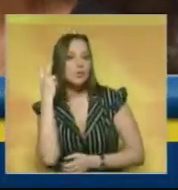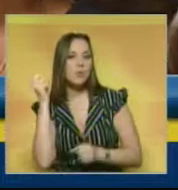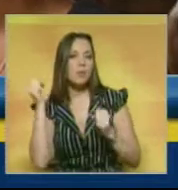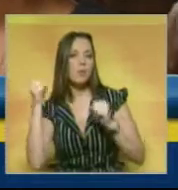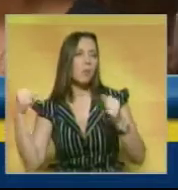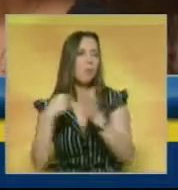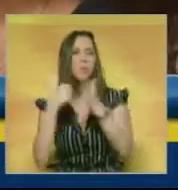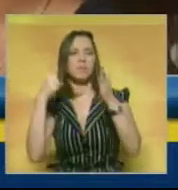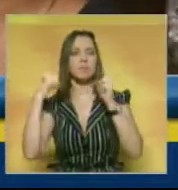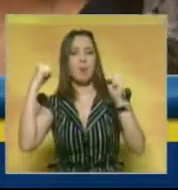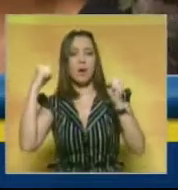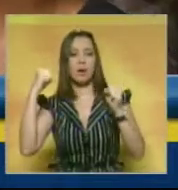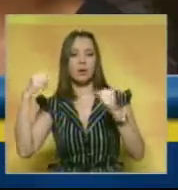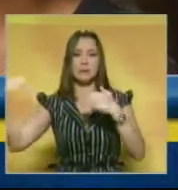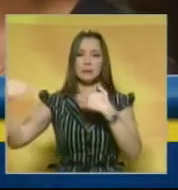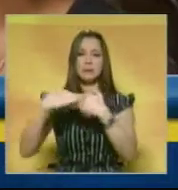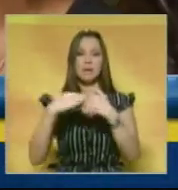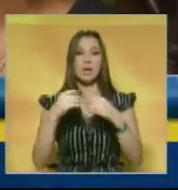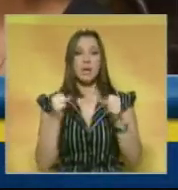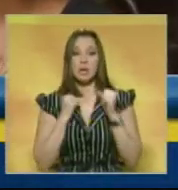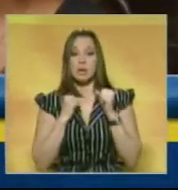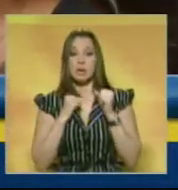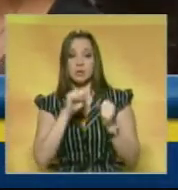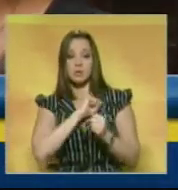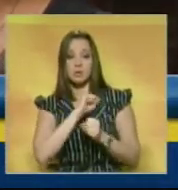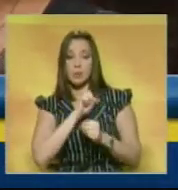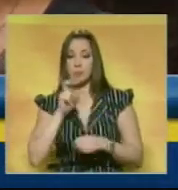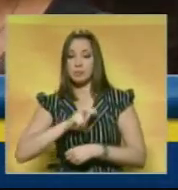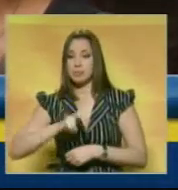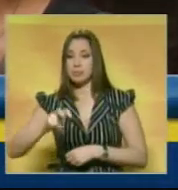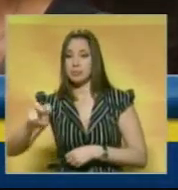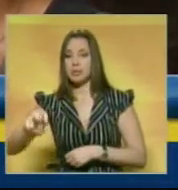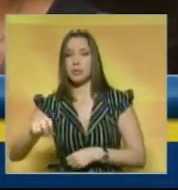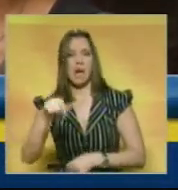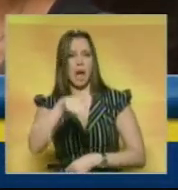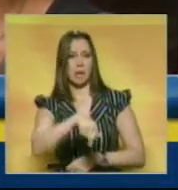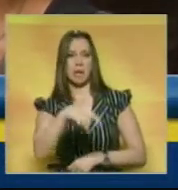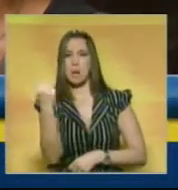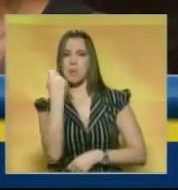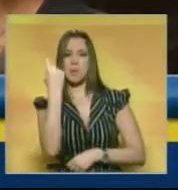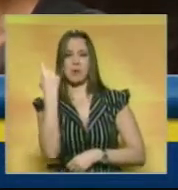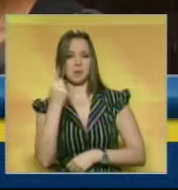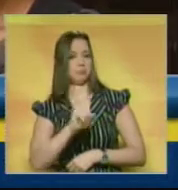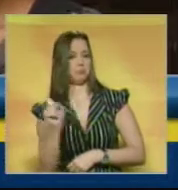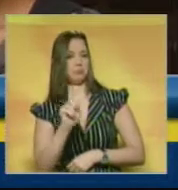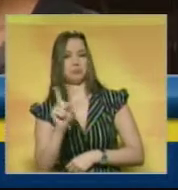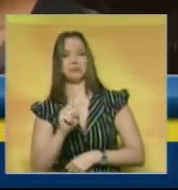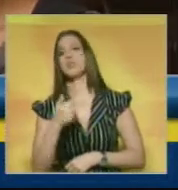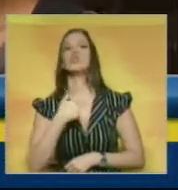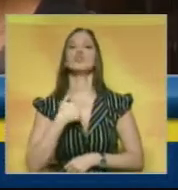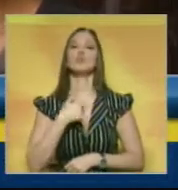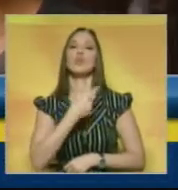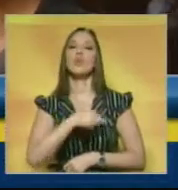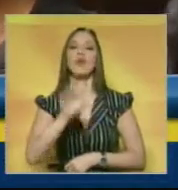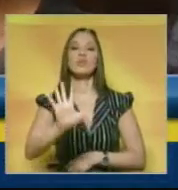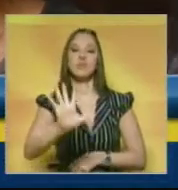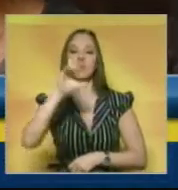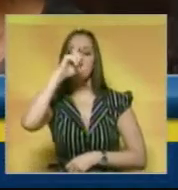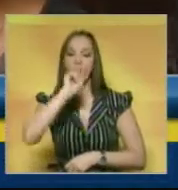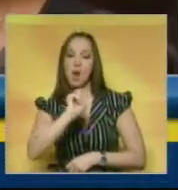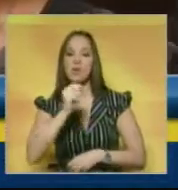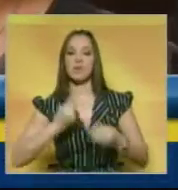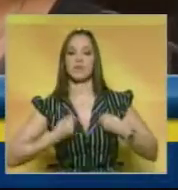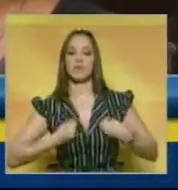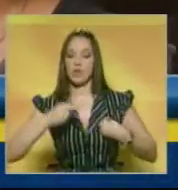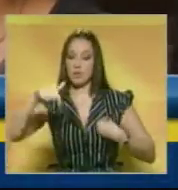el impacto se llevó las casas y todo, pero no es la primera vez que pasa. Siempre ha ocurrido, ya yo tengo 5 años viviendo por aquí en esta